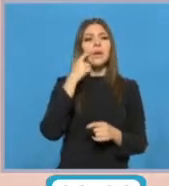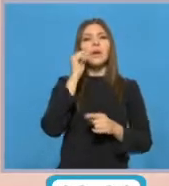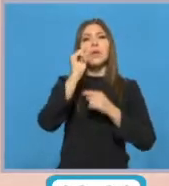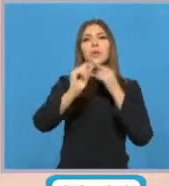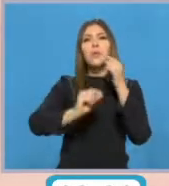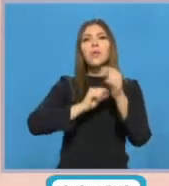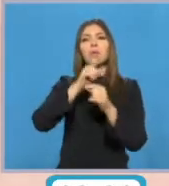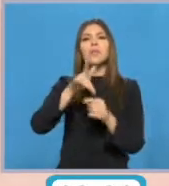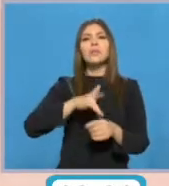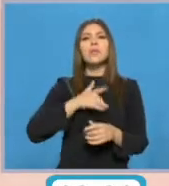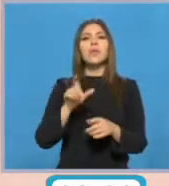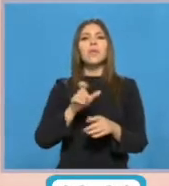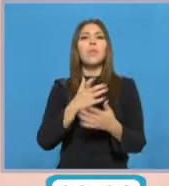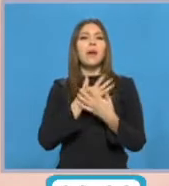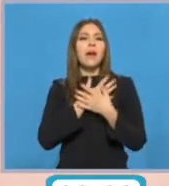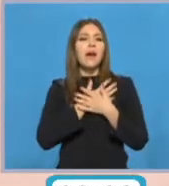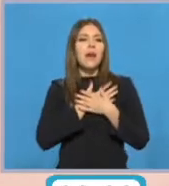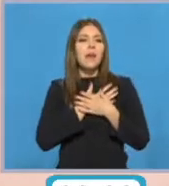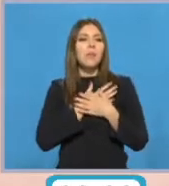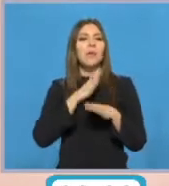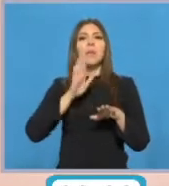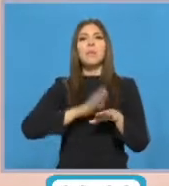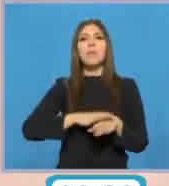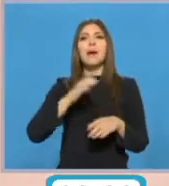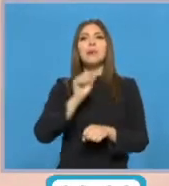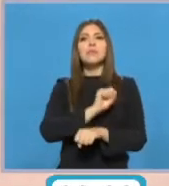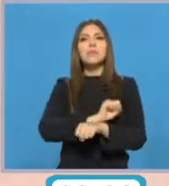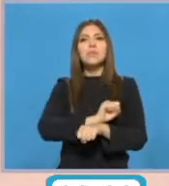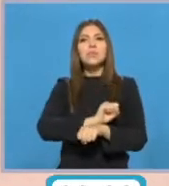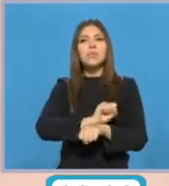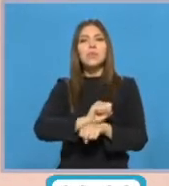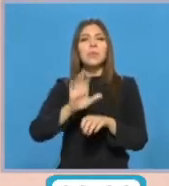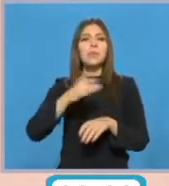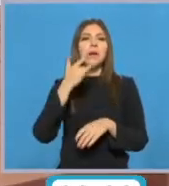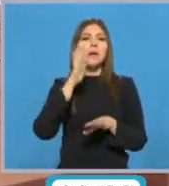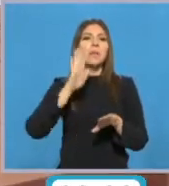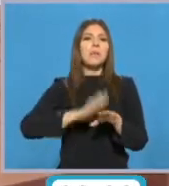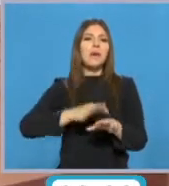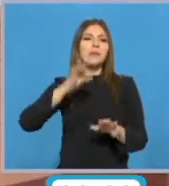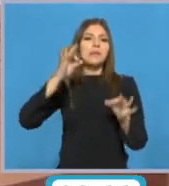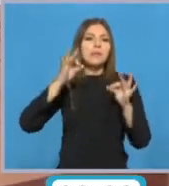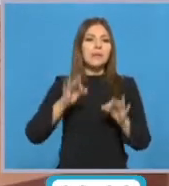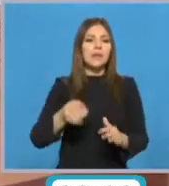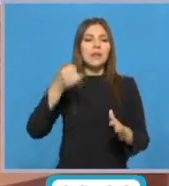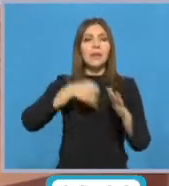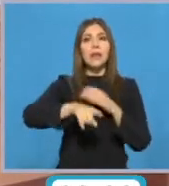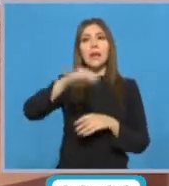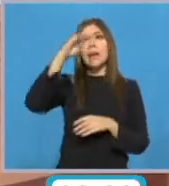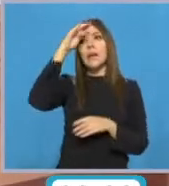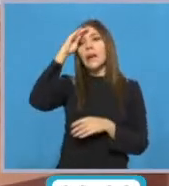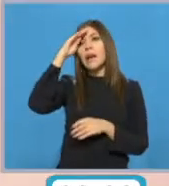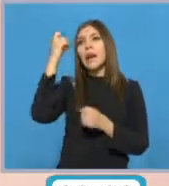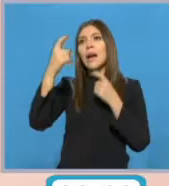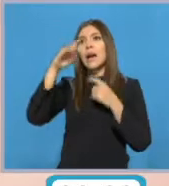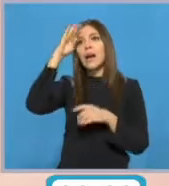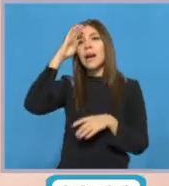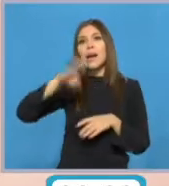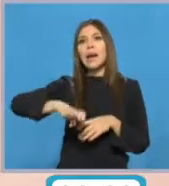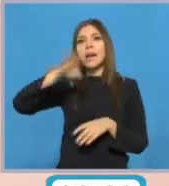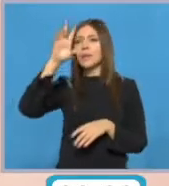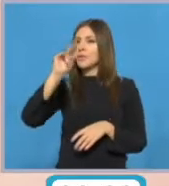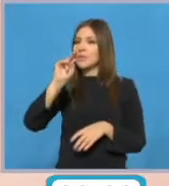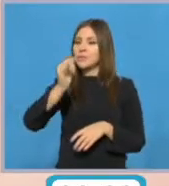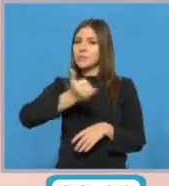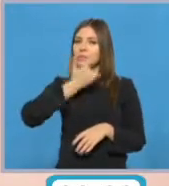fuego lento, como dicen, más suave, Muy más bien. rica y mucho más profunda. Pues no lo que pensábamos entonces. Ay, la no, tercera para edad. nada. Los abuelos,